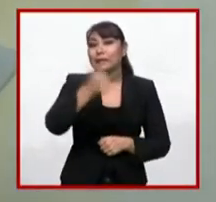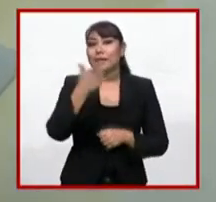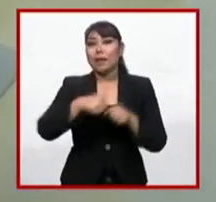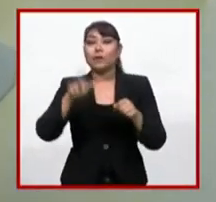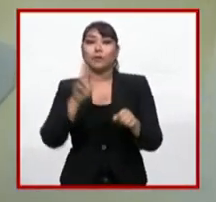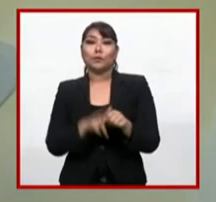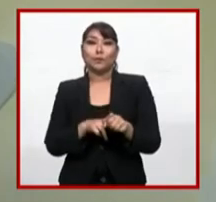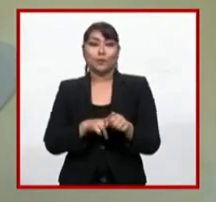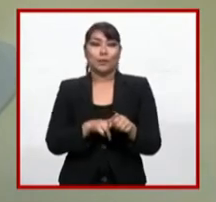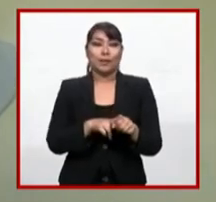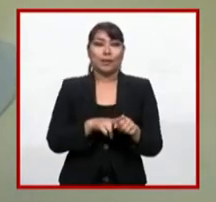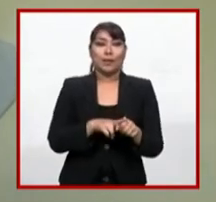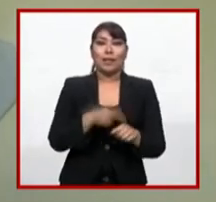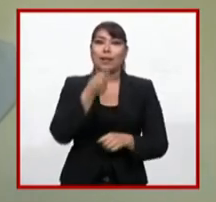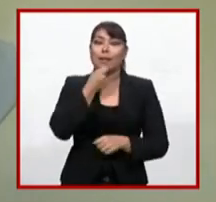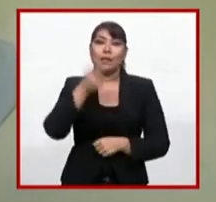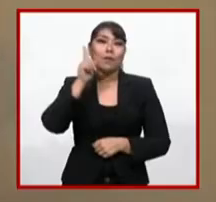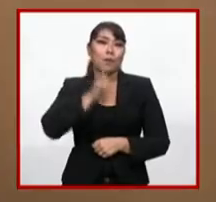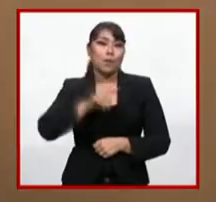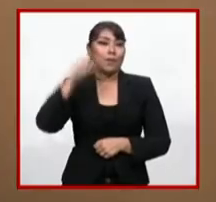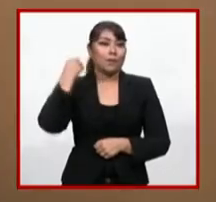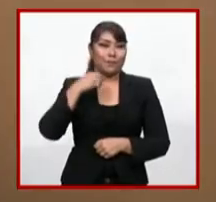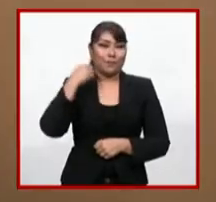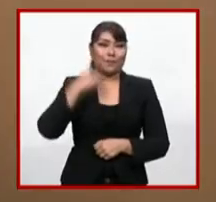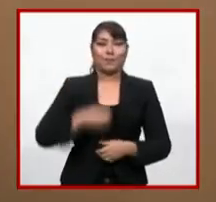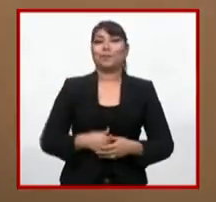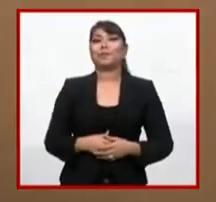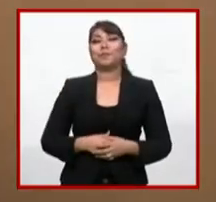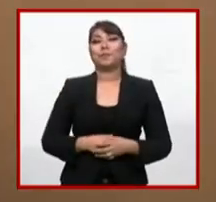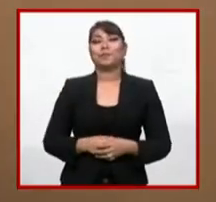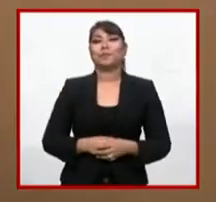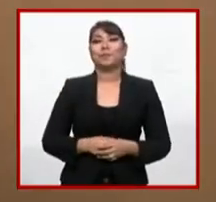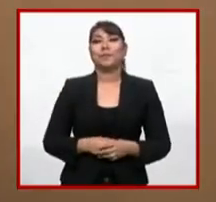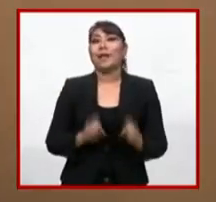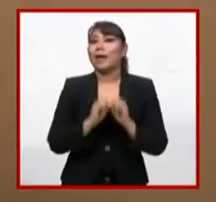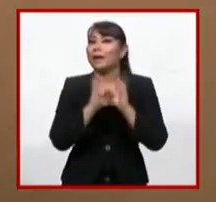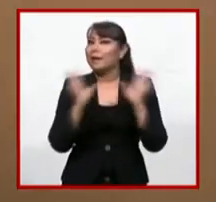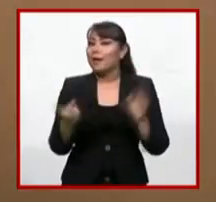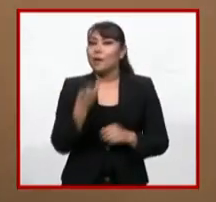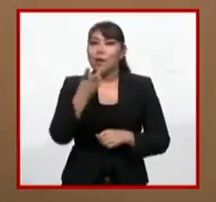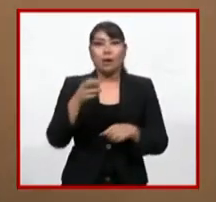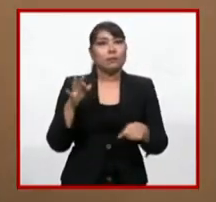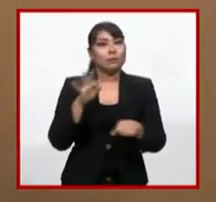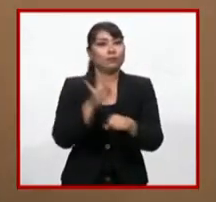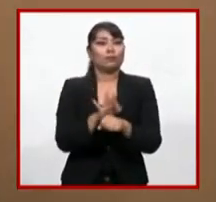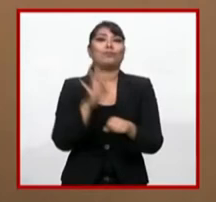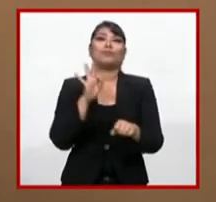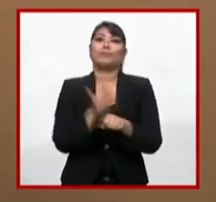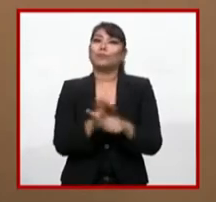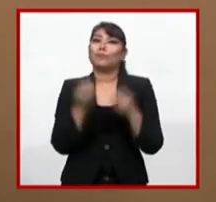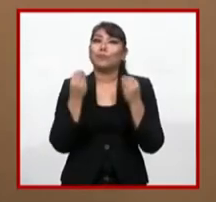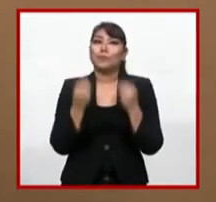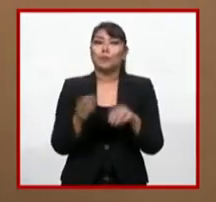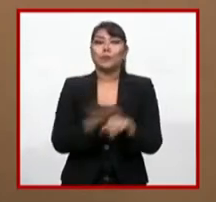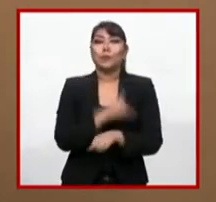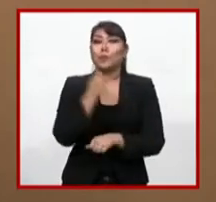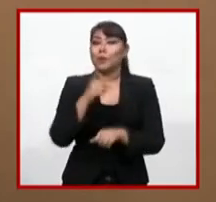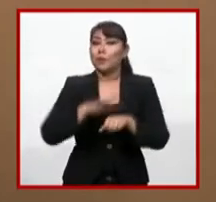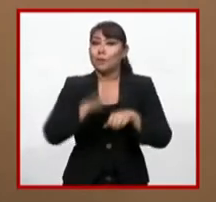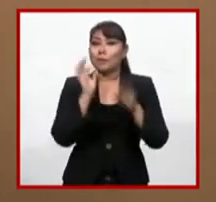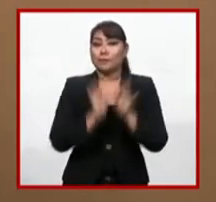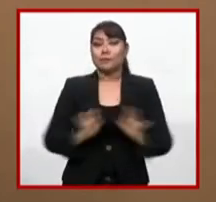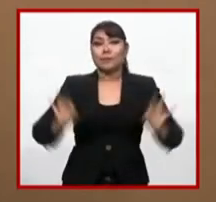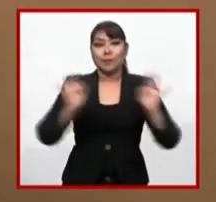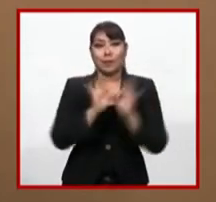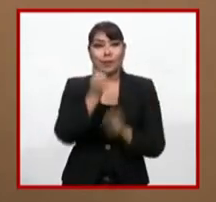en el Hospital del Niño y la Mujer Oaxaqueña. Sin duda, esto traerá grandes beneficios porque lo más importante es